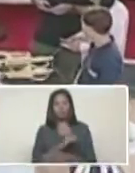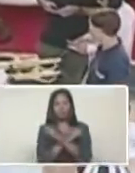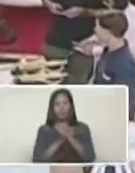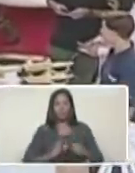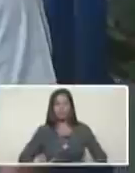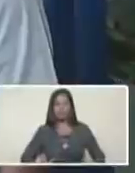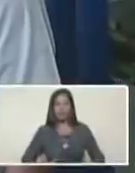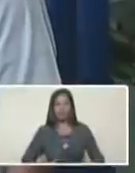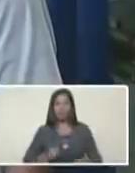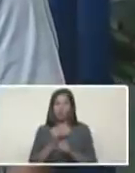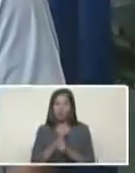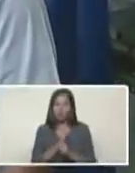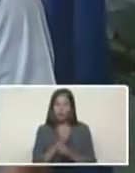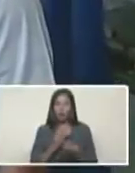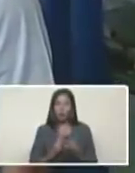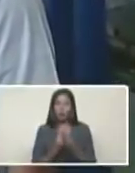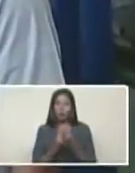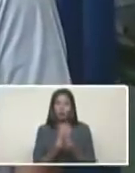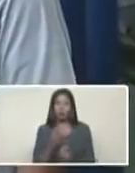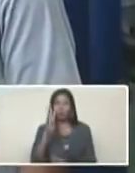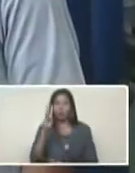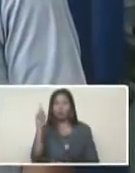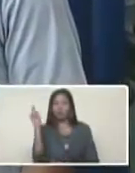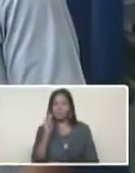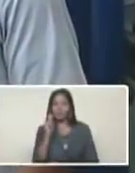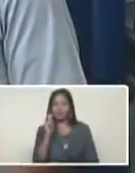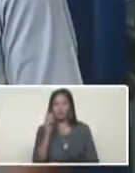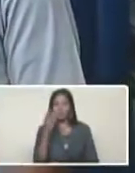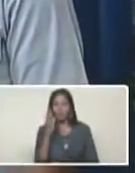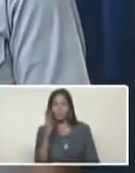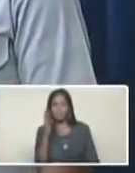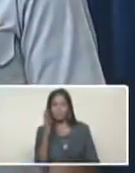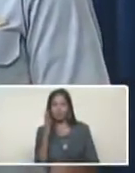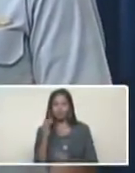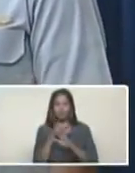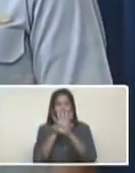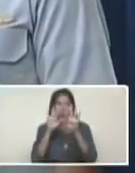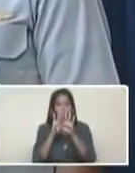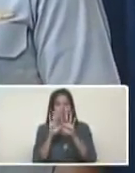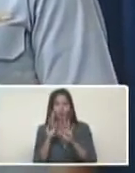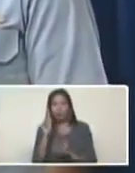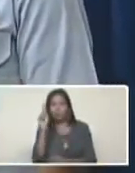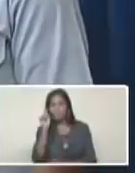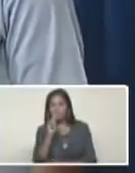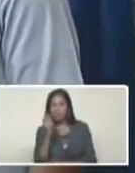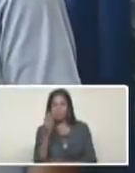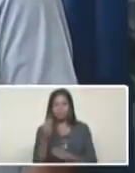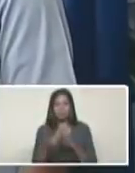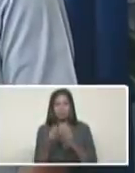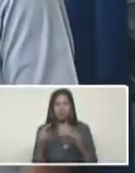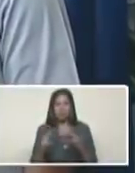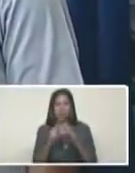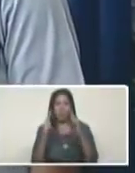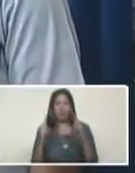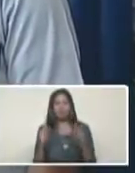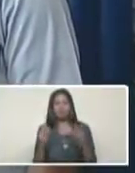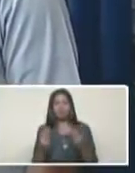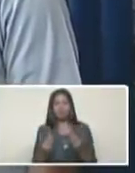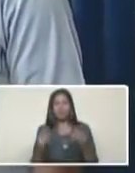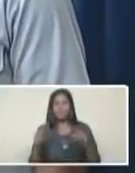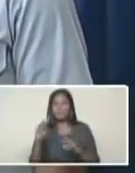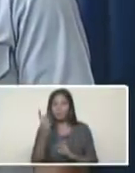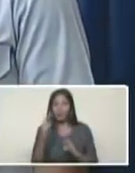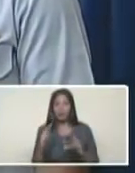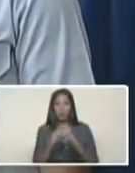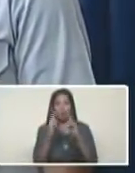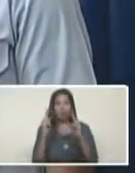desarrollando un trabajo conjunto desde hace 4 meses, lo cual cristalizamos hace un mes en el primer encuentro de cooperación tecnológica